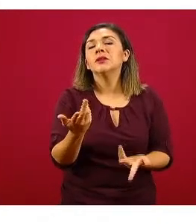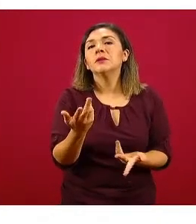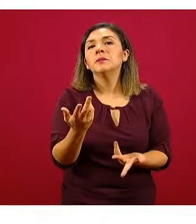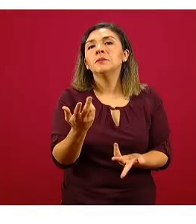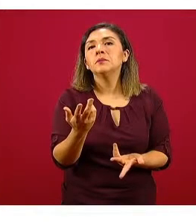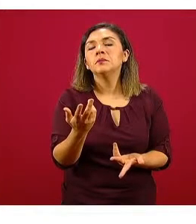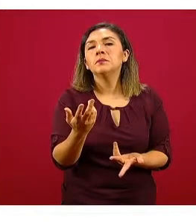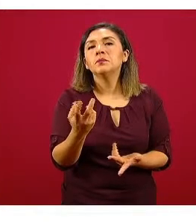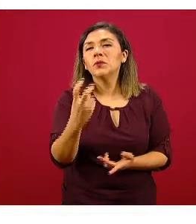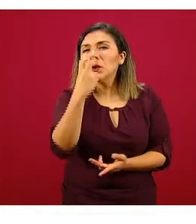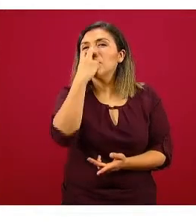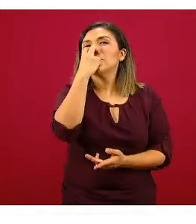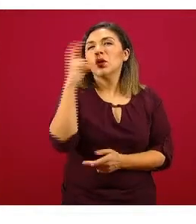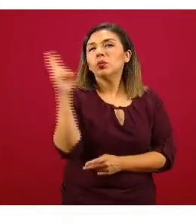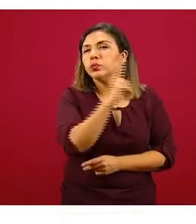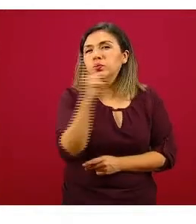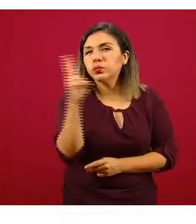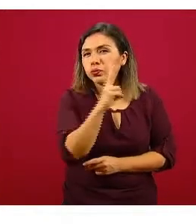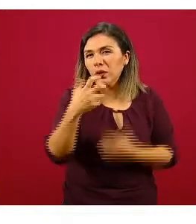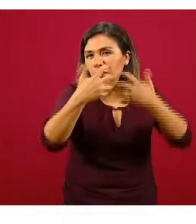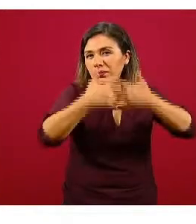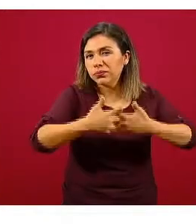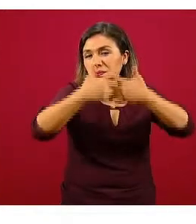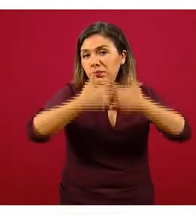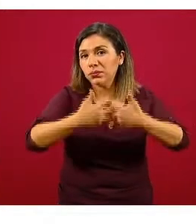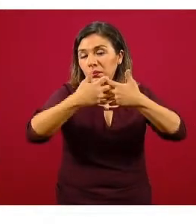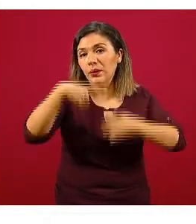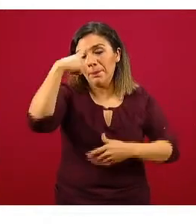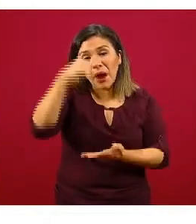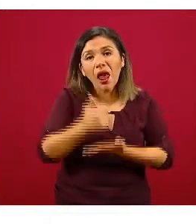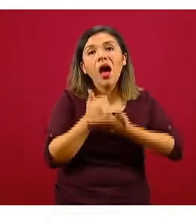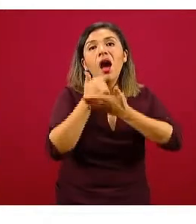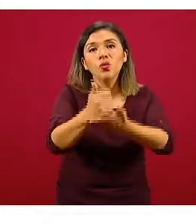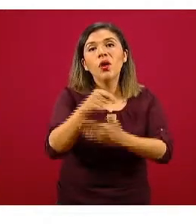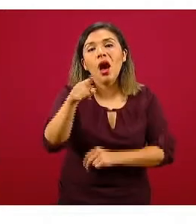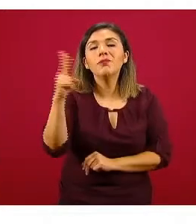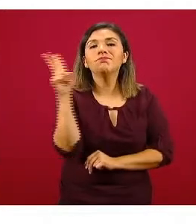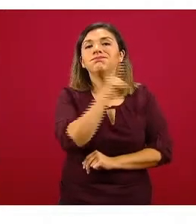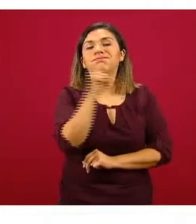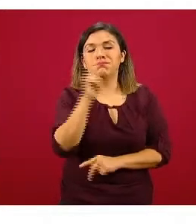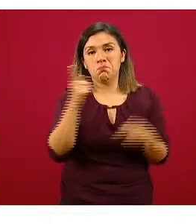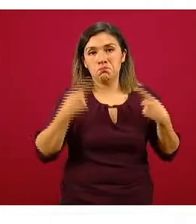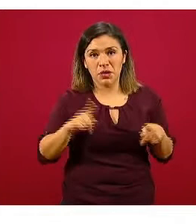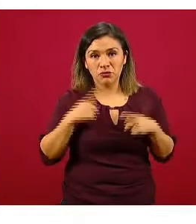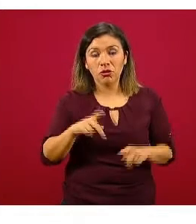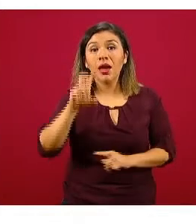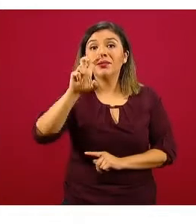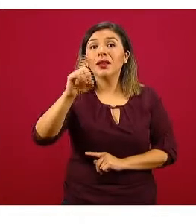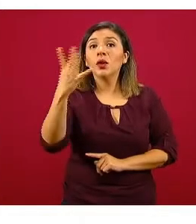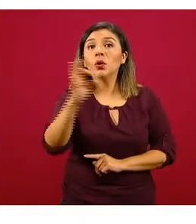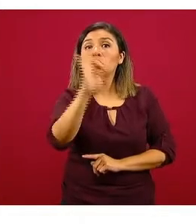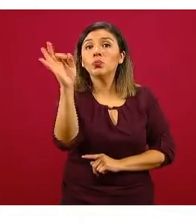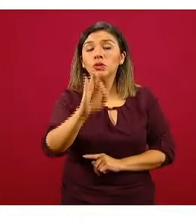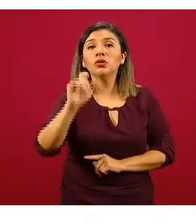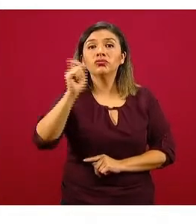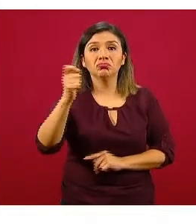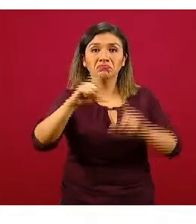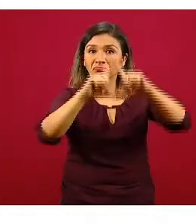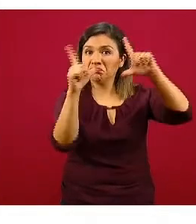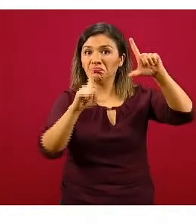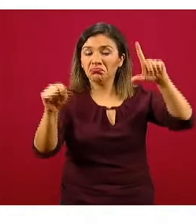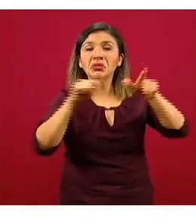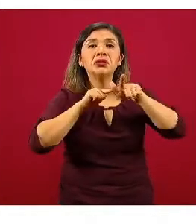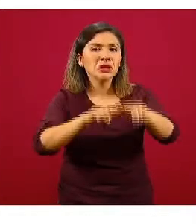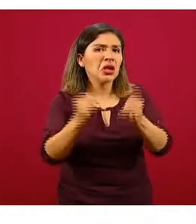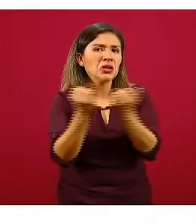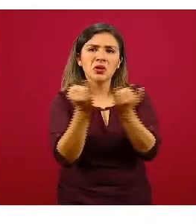de un ventilador mecánico para poder asistir su respiración. 34% es el nivel nacional, se ha